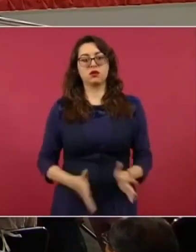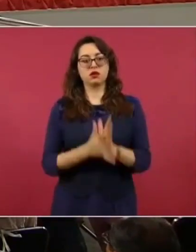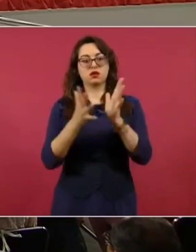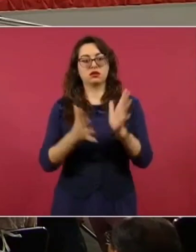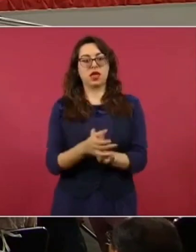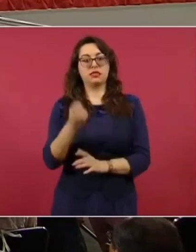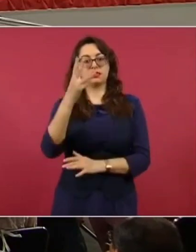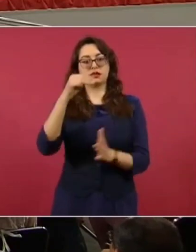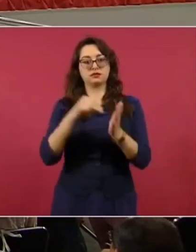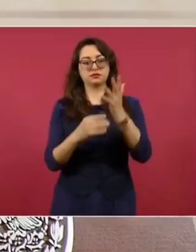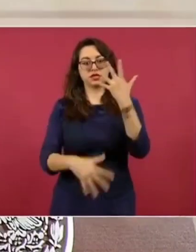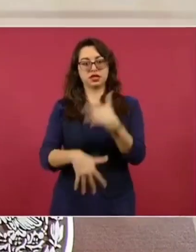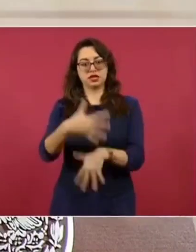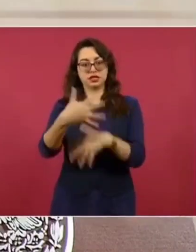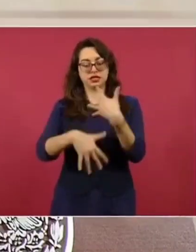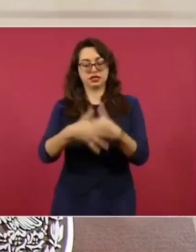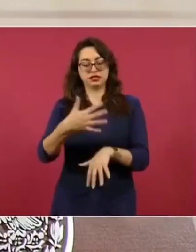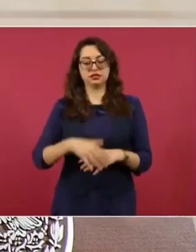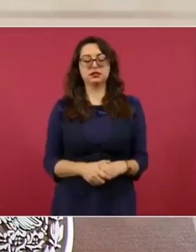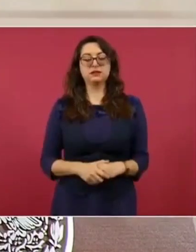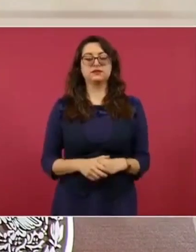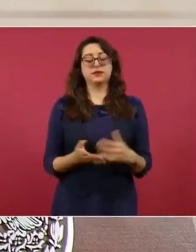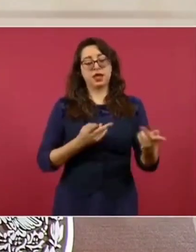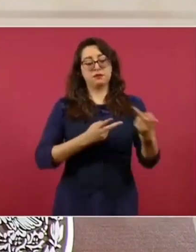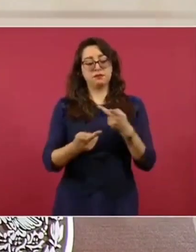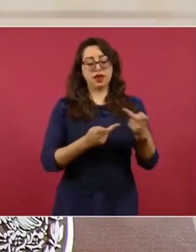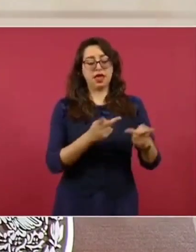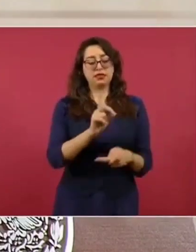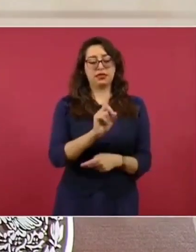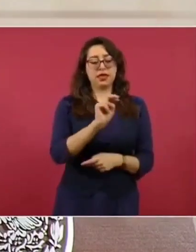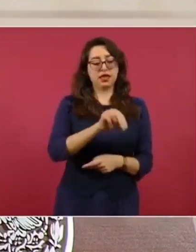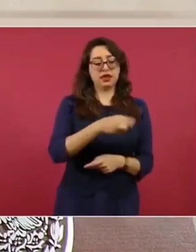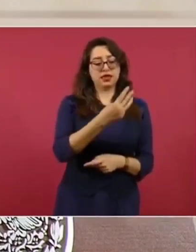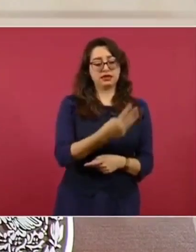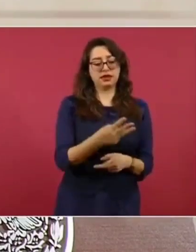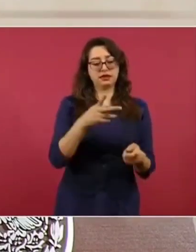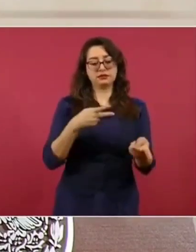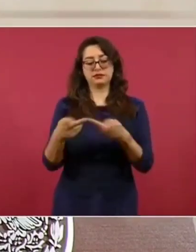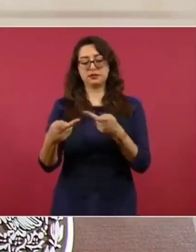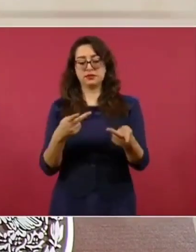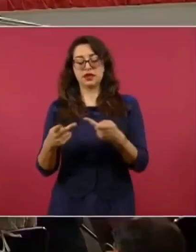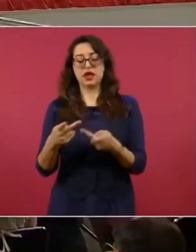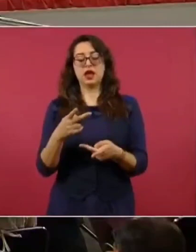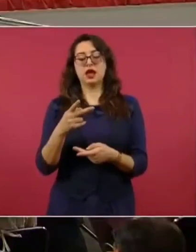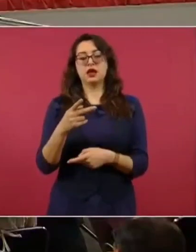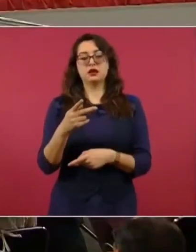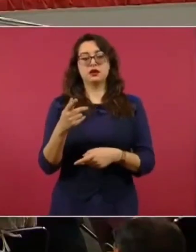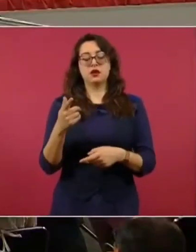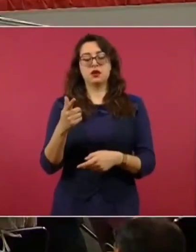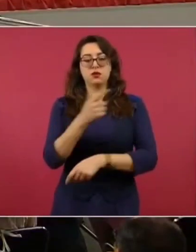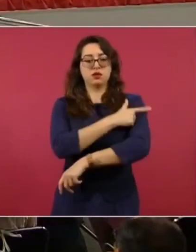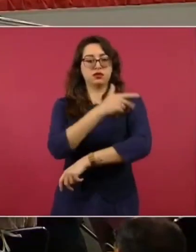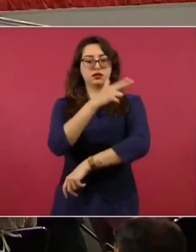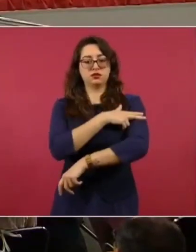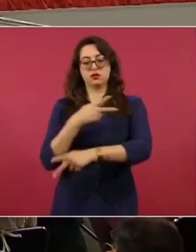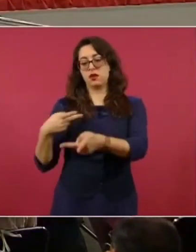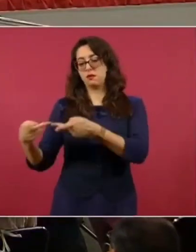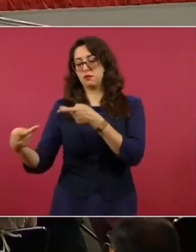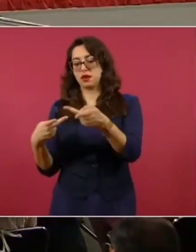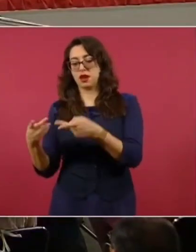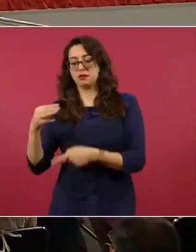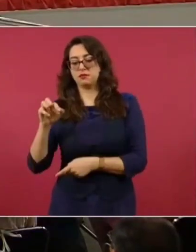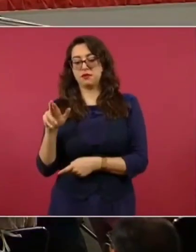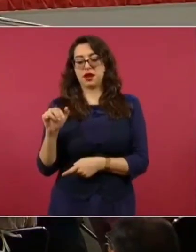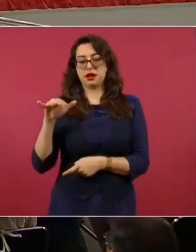en atención a desastres plana dn3 plan Guardia nacional y plan Marina se atendieron 50 eventos con un total de nueve mil